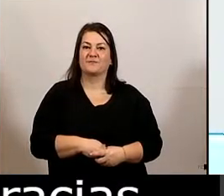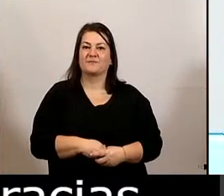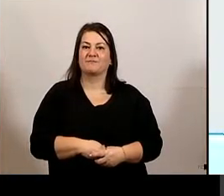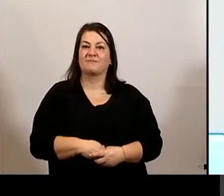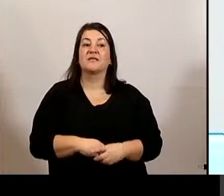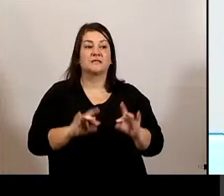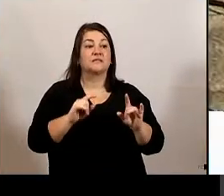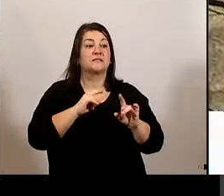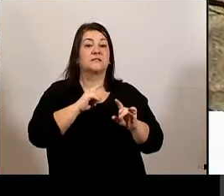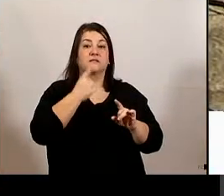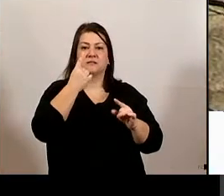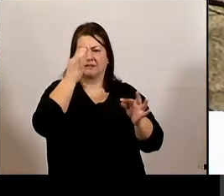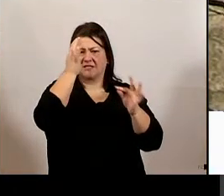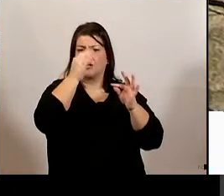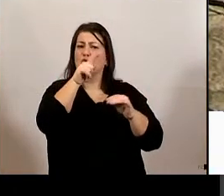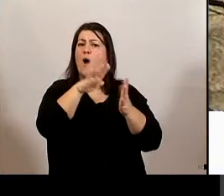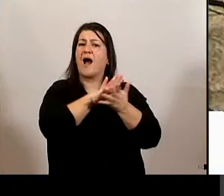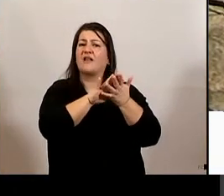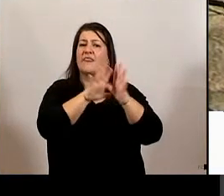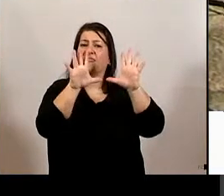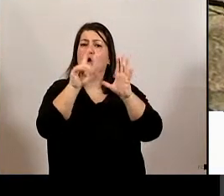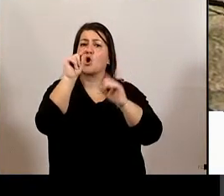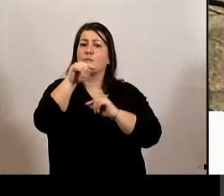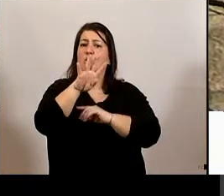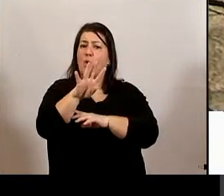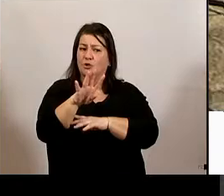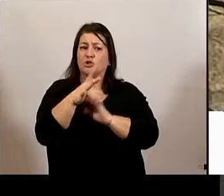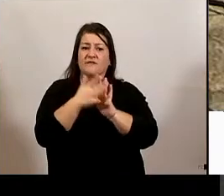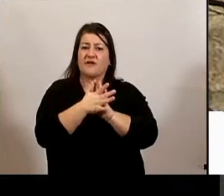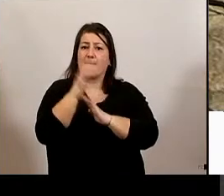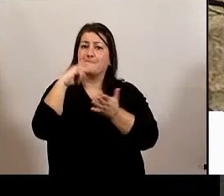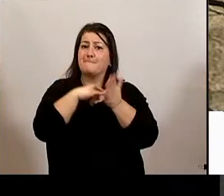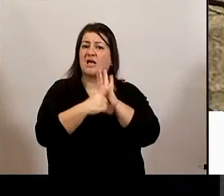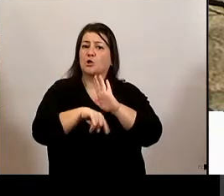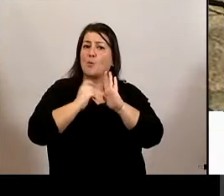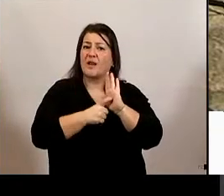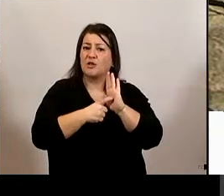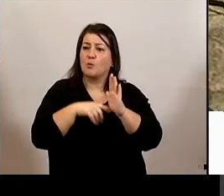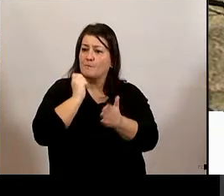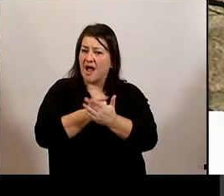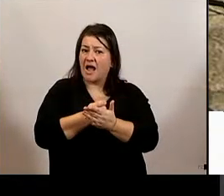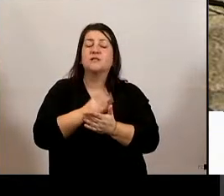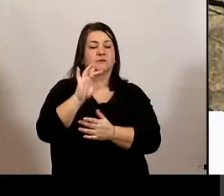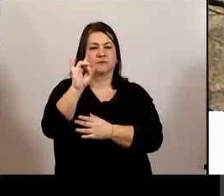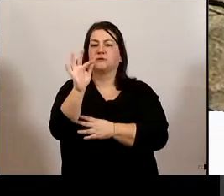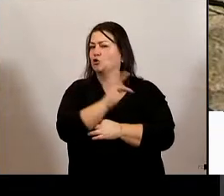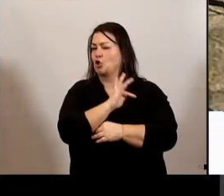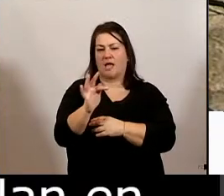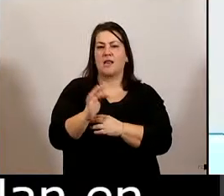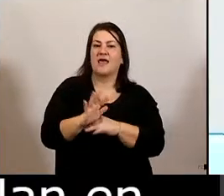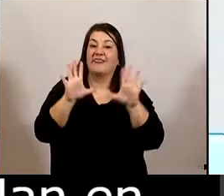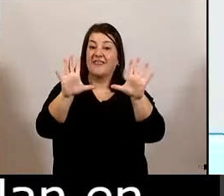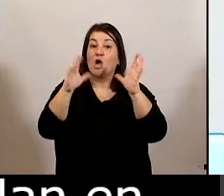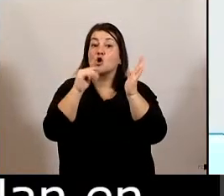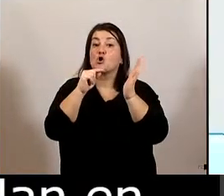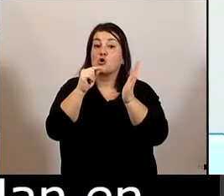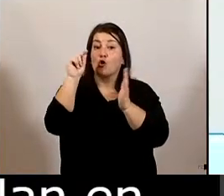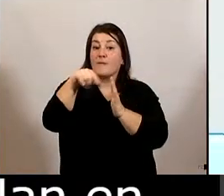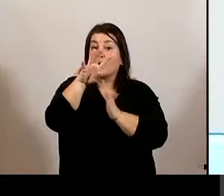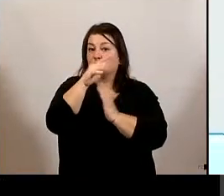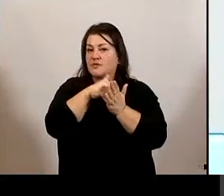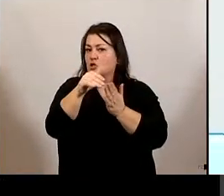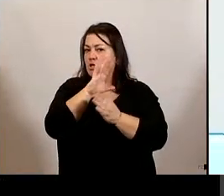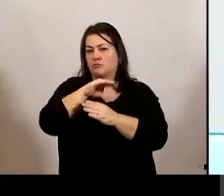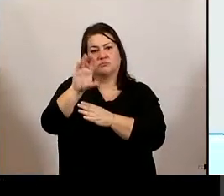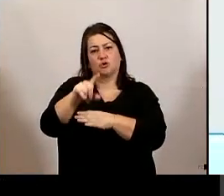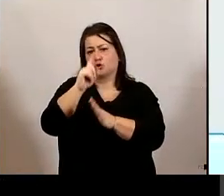Sí, una precisión. Habla de 10,4. 10,4 es el plan en total que pagarían entre las dos. Sí, sí. 10,4 es el plan en total. Es el plan